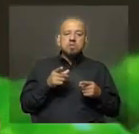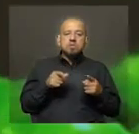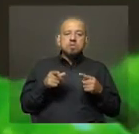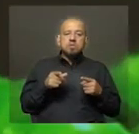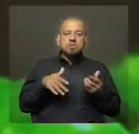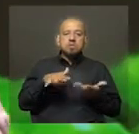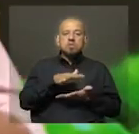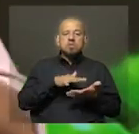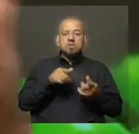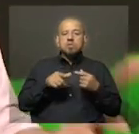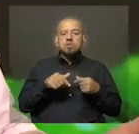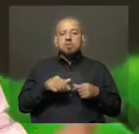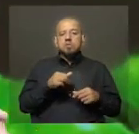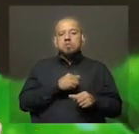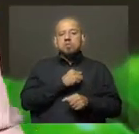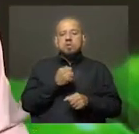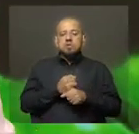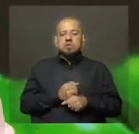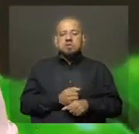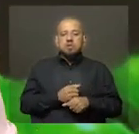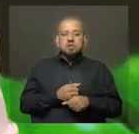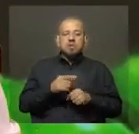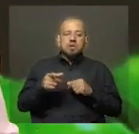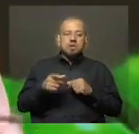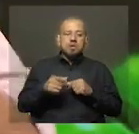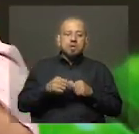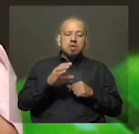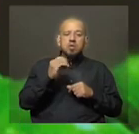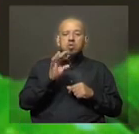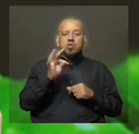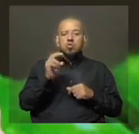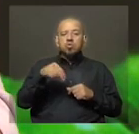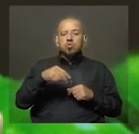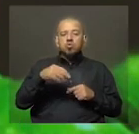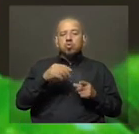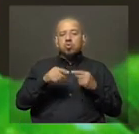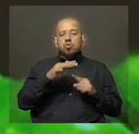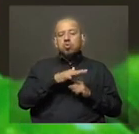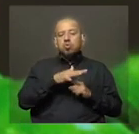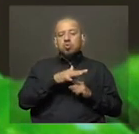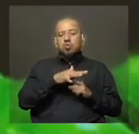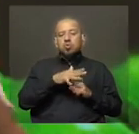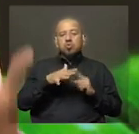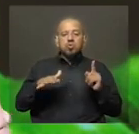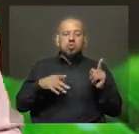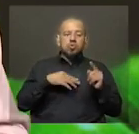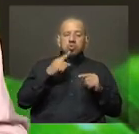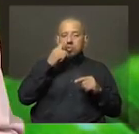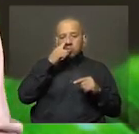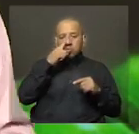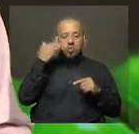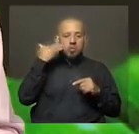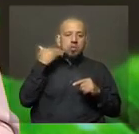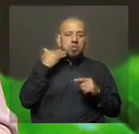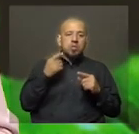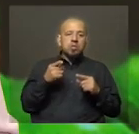se mantendría por lo menos hasta el otoño, es lo que dicen. Algunos hablan de abril, algunos hasta dicen de junio. Eso sería